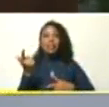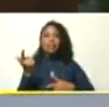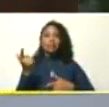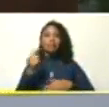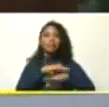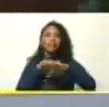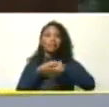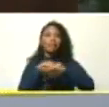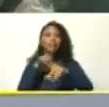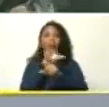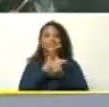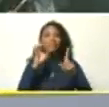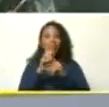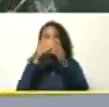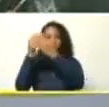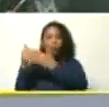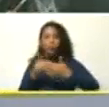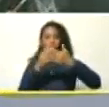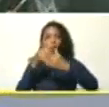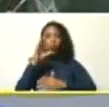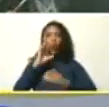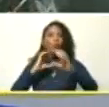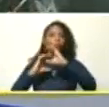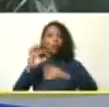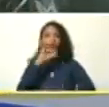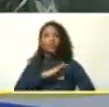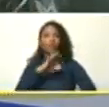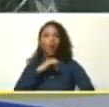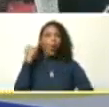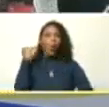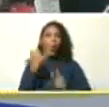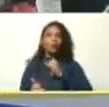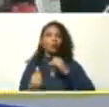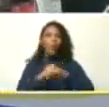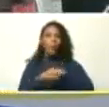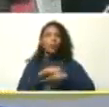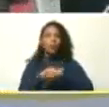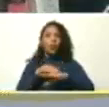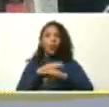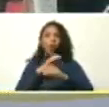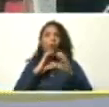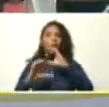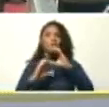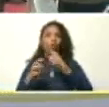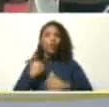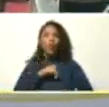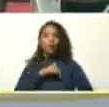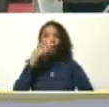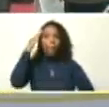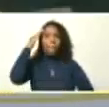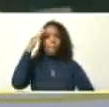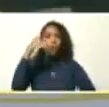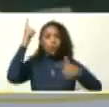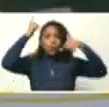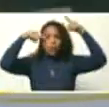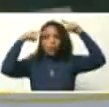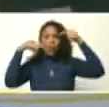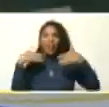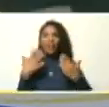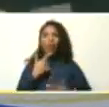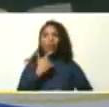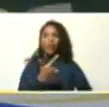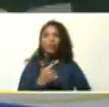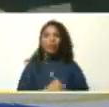Villegas, estudioso de la comunicación social, último ministro de comunicación de nuestro comandante Chávez? ¿Qué nos